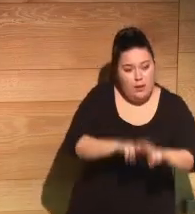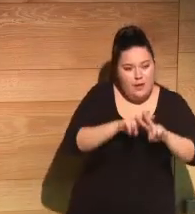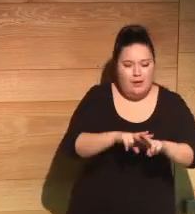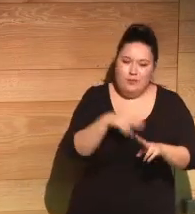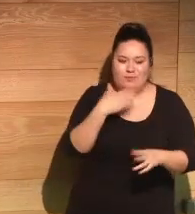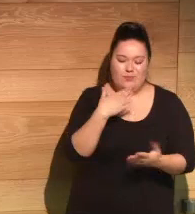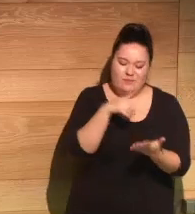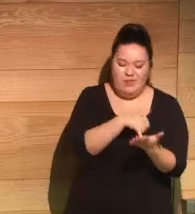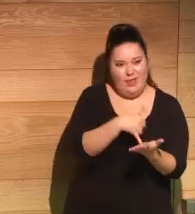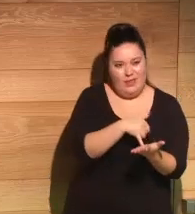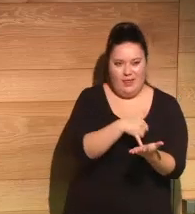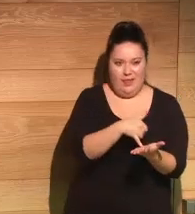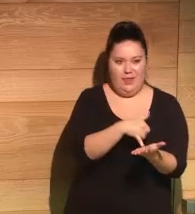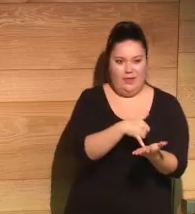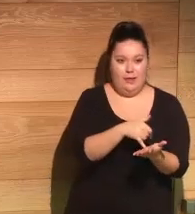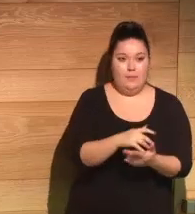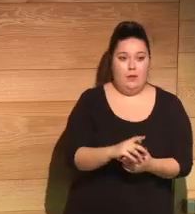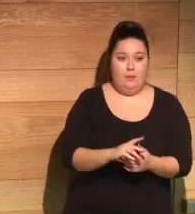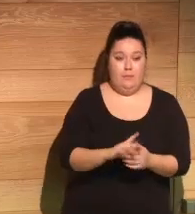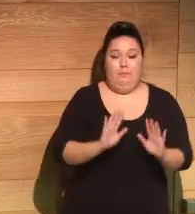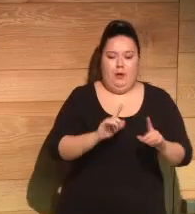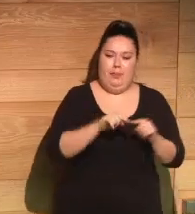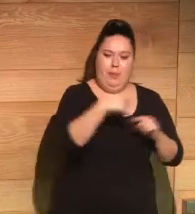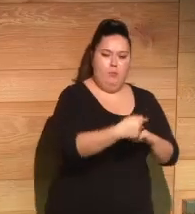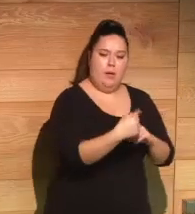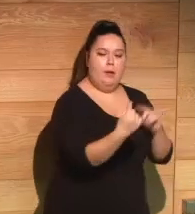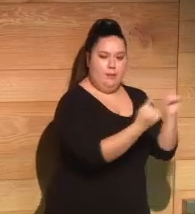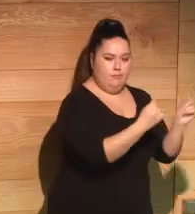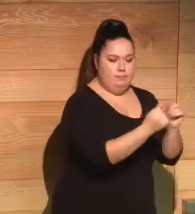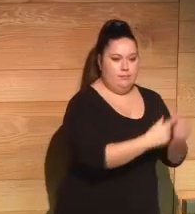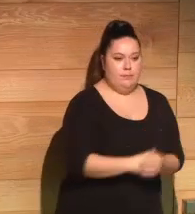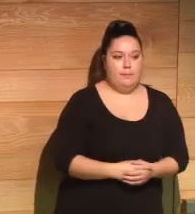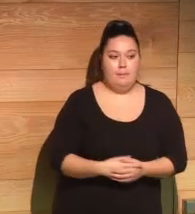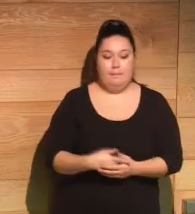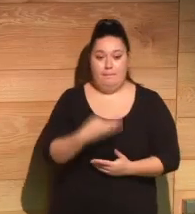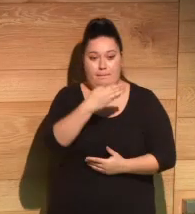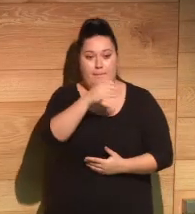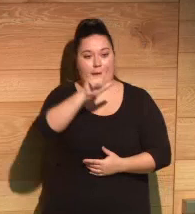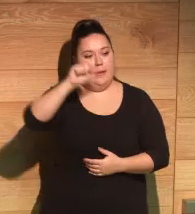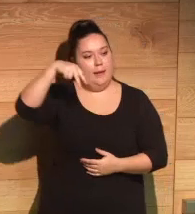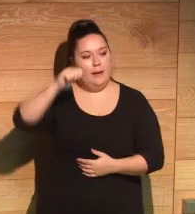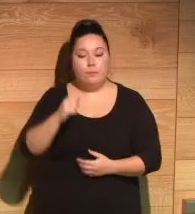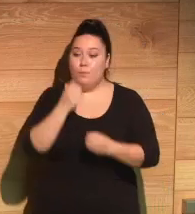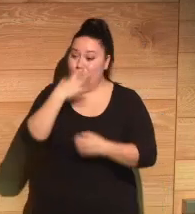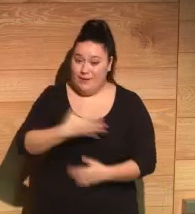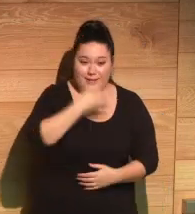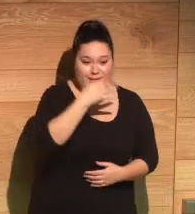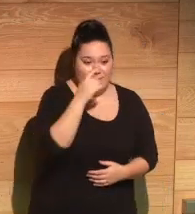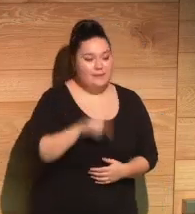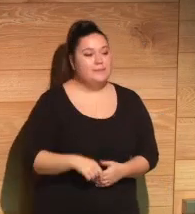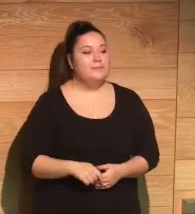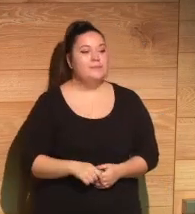De todas formas, volveremos sobre esto si hay ocasión. Belén. Hola, pues buenas tardes